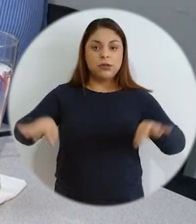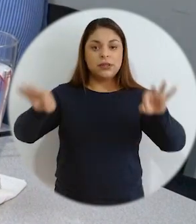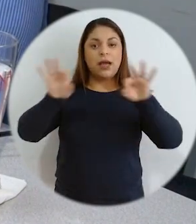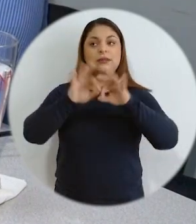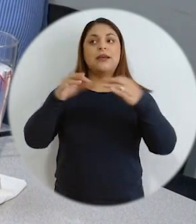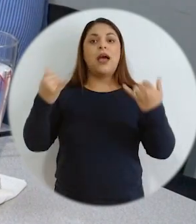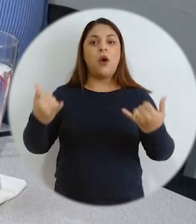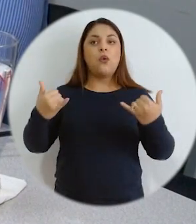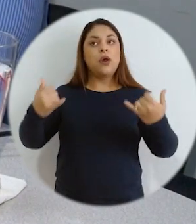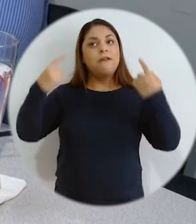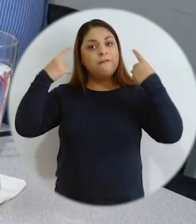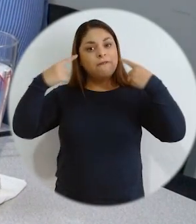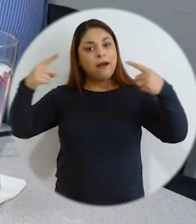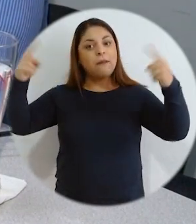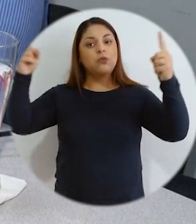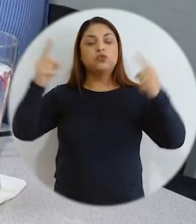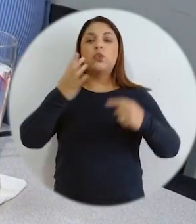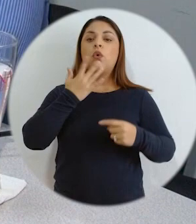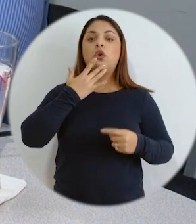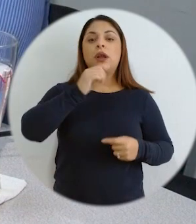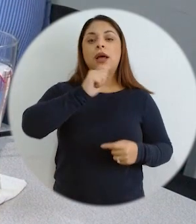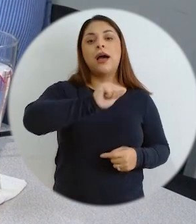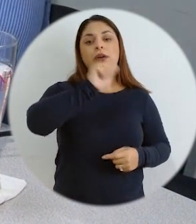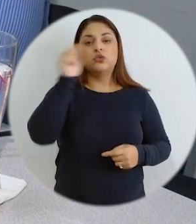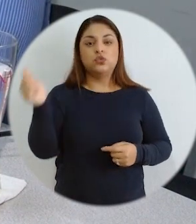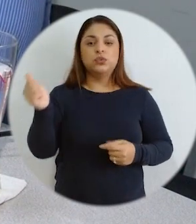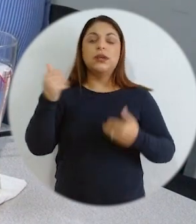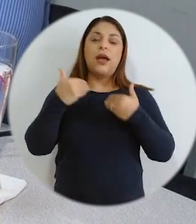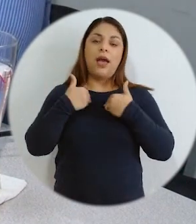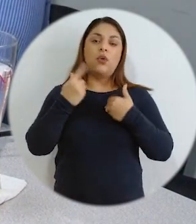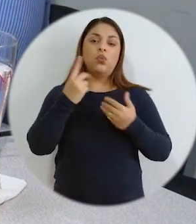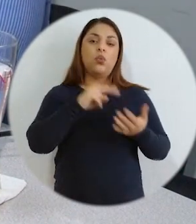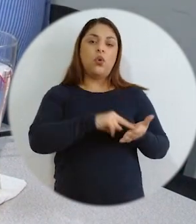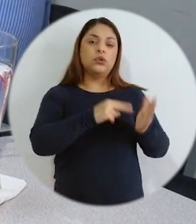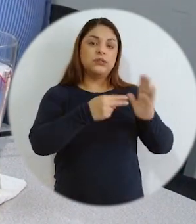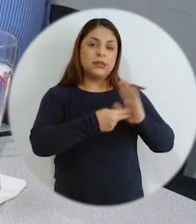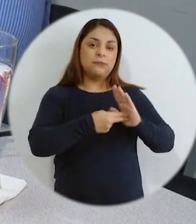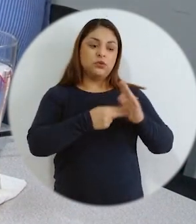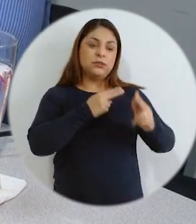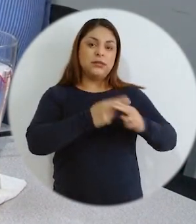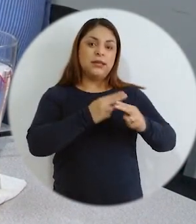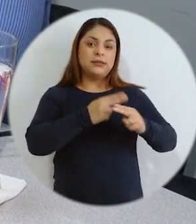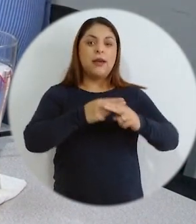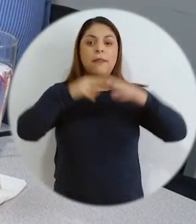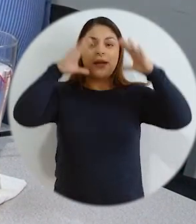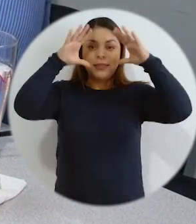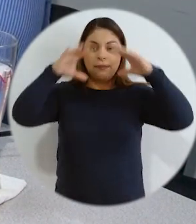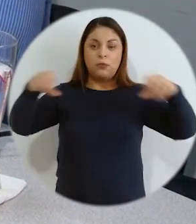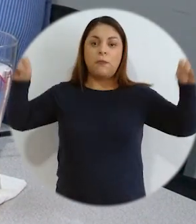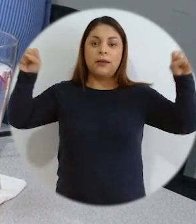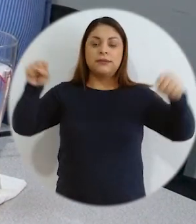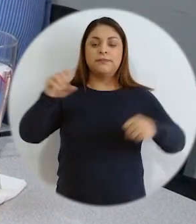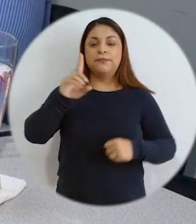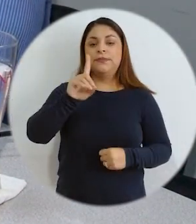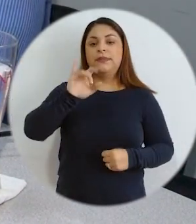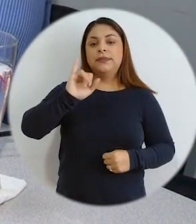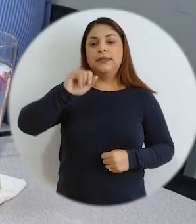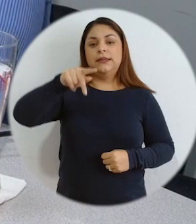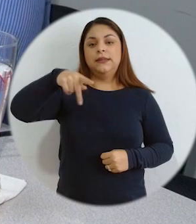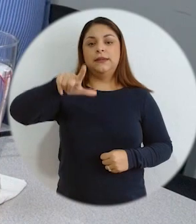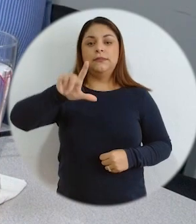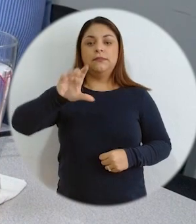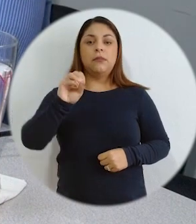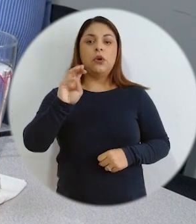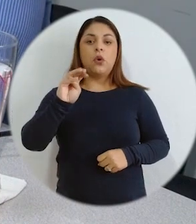¿verdad?, de la importancia de lo azul y la tendencia de hablar ahora de lo azul, también tenemos un concepto que es diplomacia